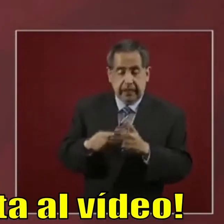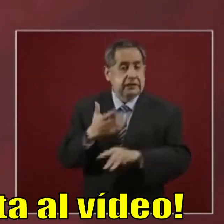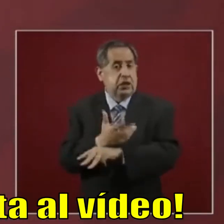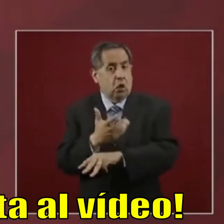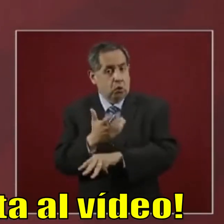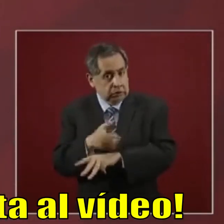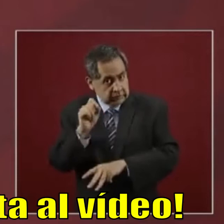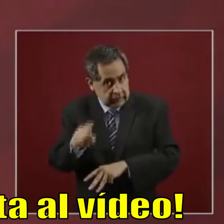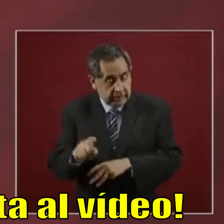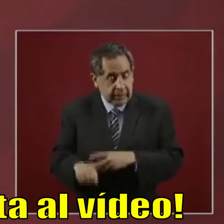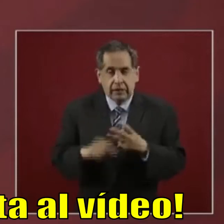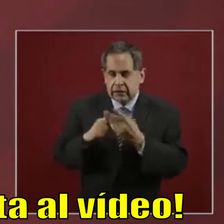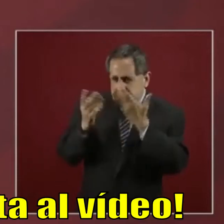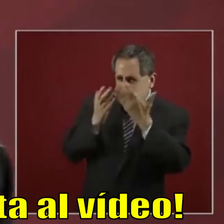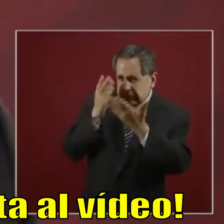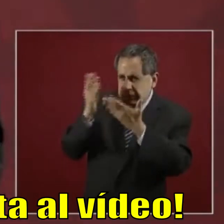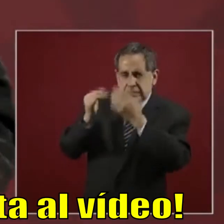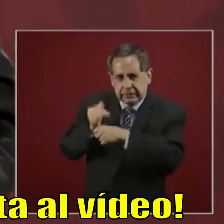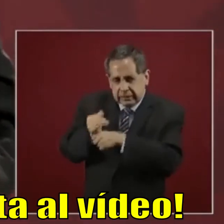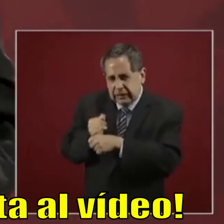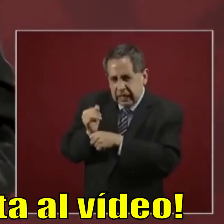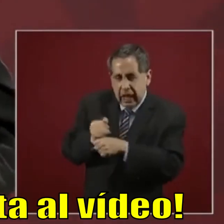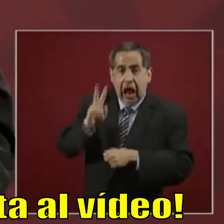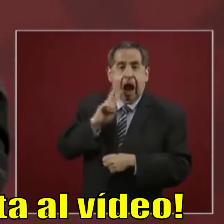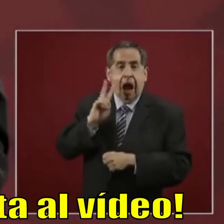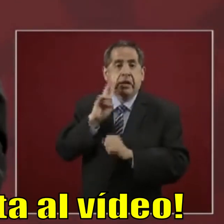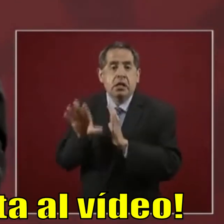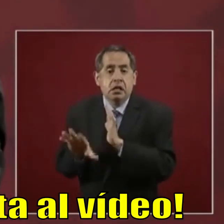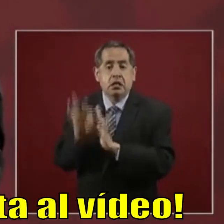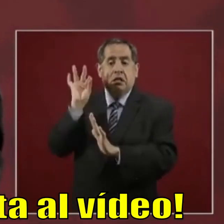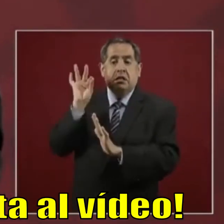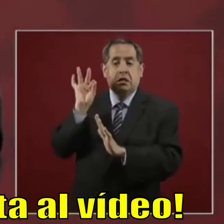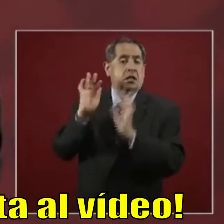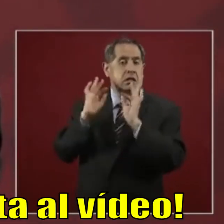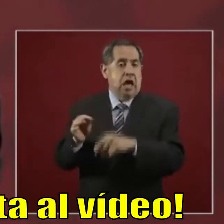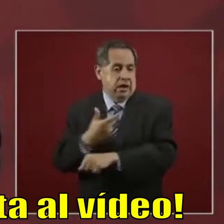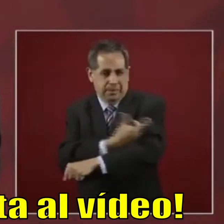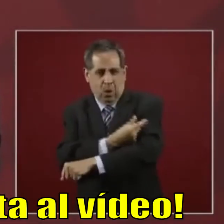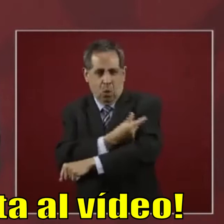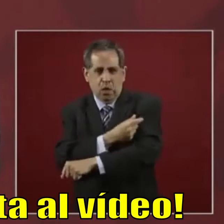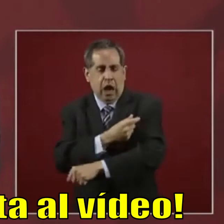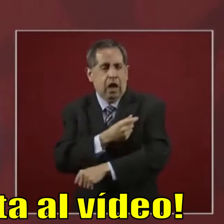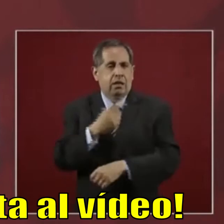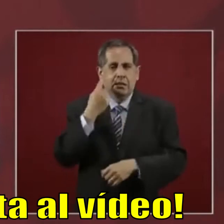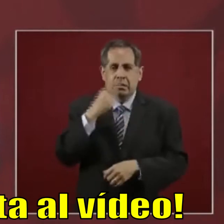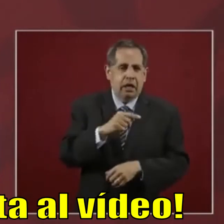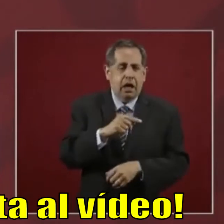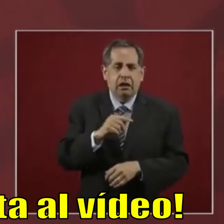Unidos. Se continúa con